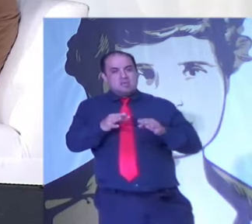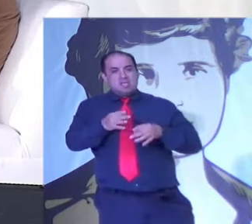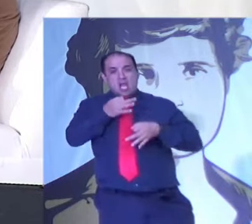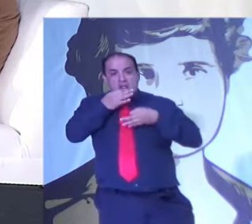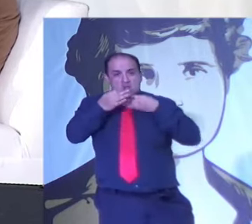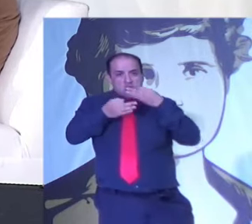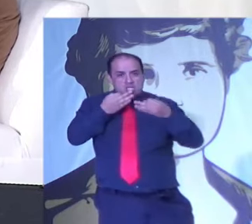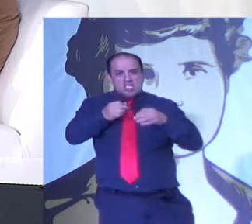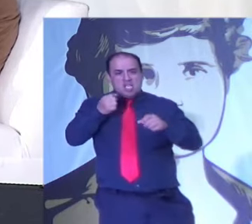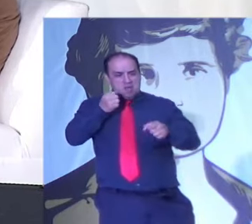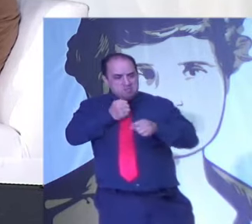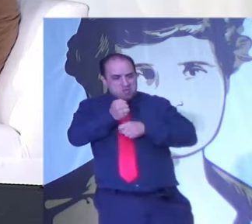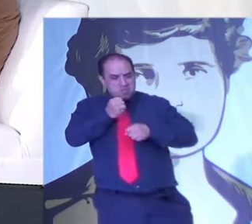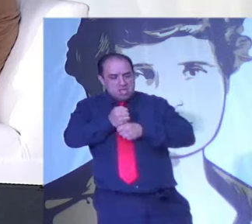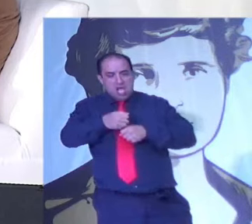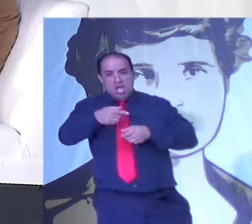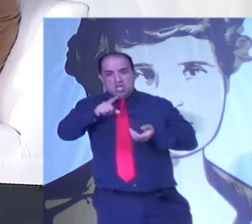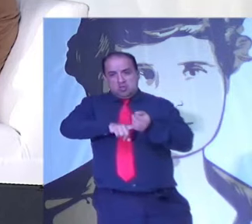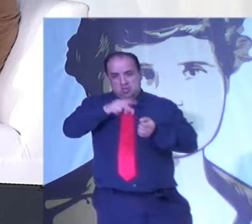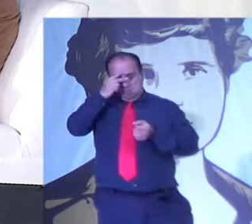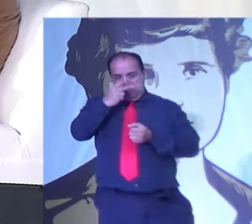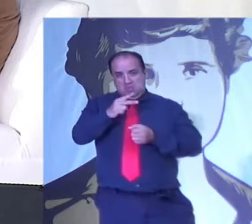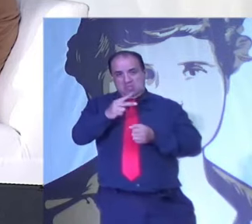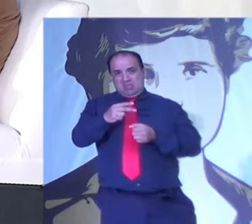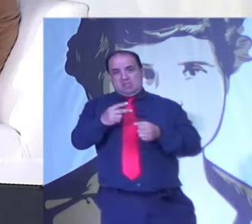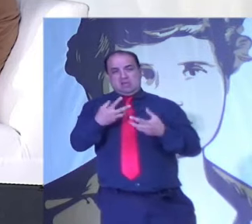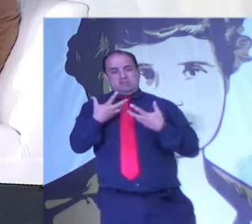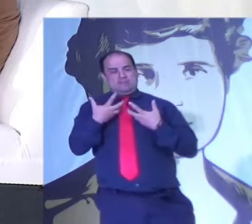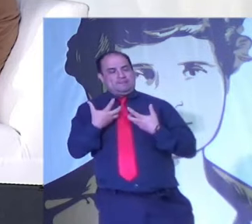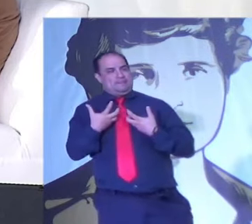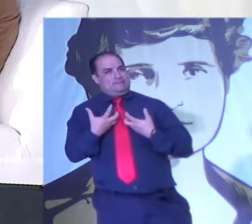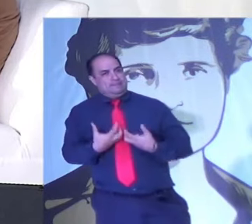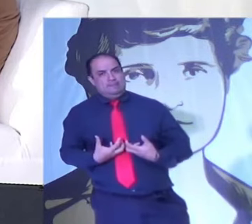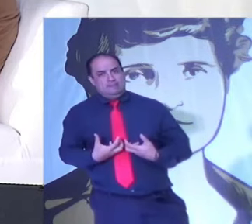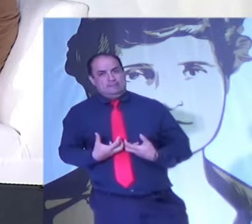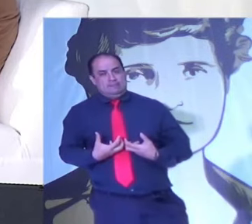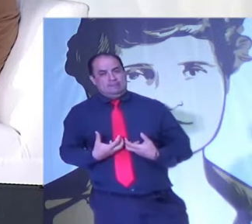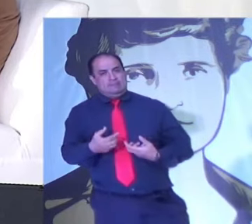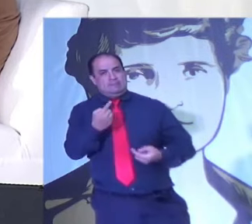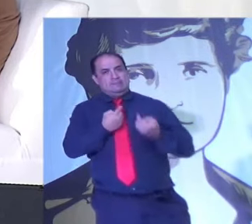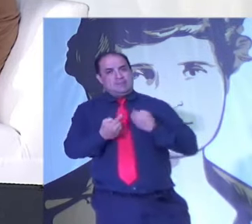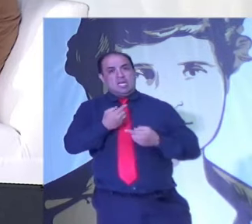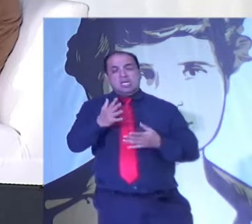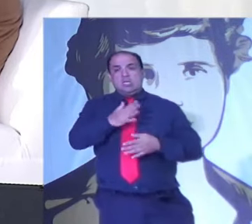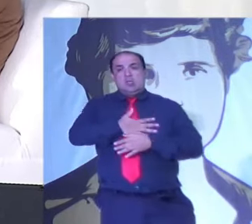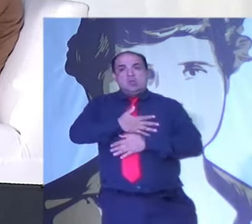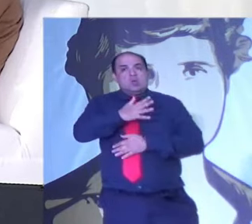la violencia de México en ese momento, ¿no? Y ese y no podía yo